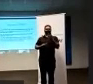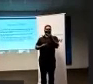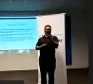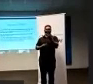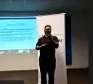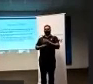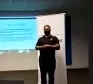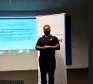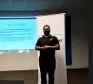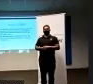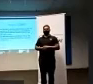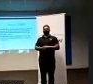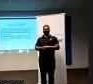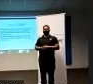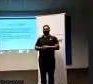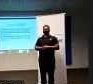Siguiente.